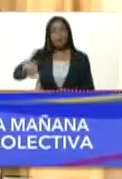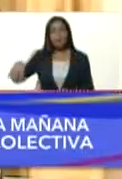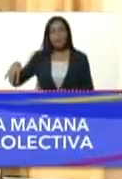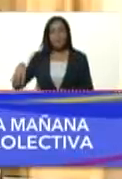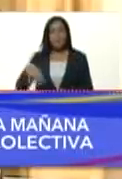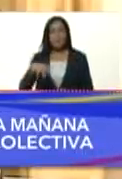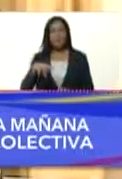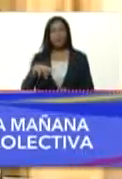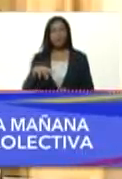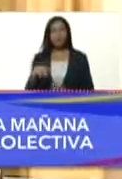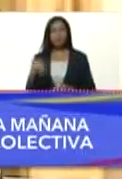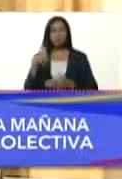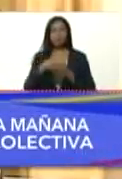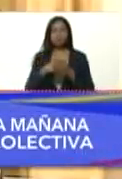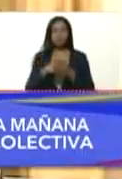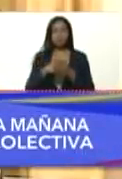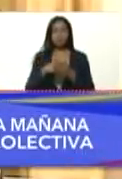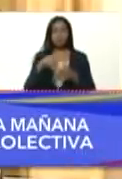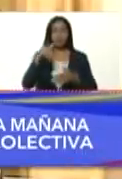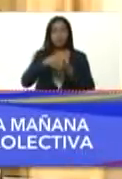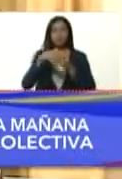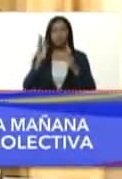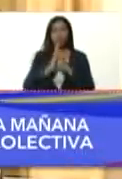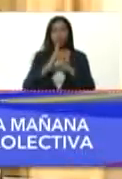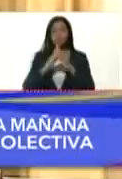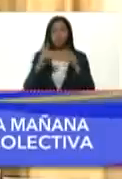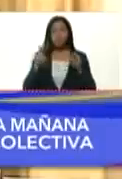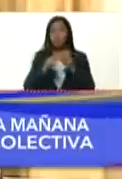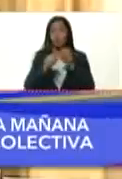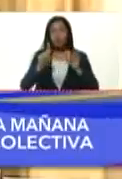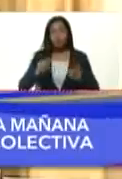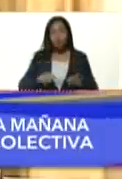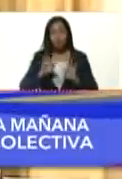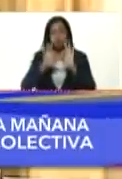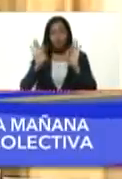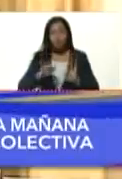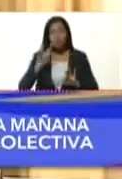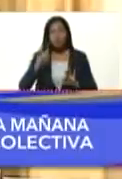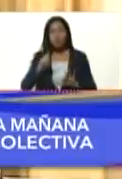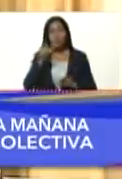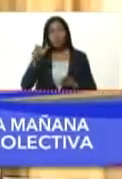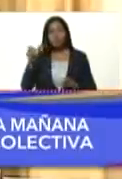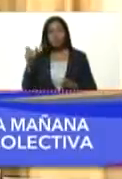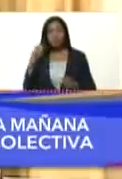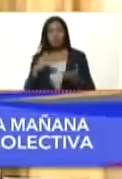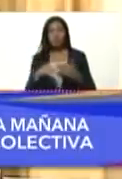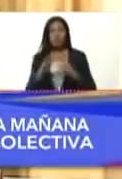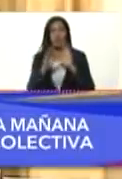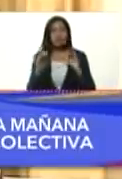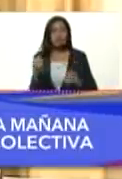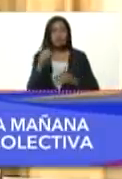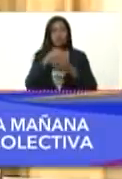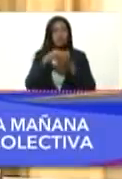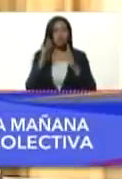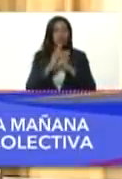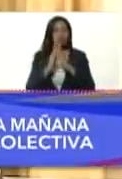que entraron en cuarentena, de todas maneras, la gente tomó sus medidas de